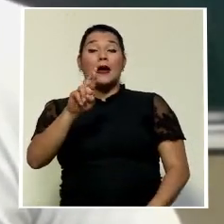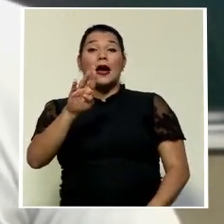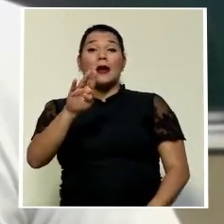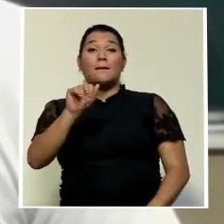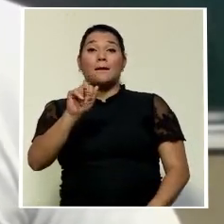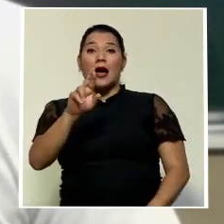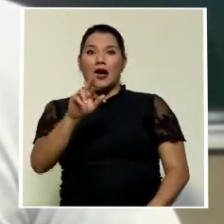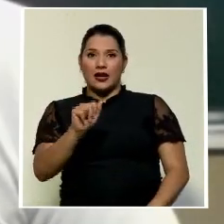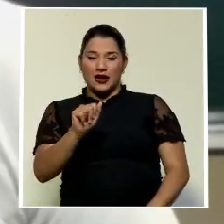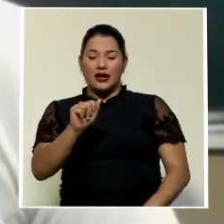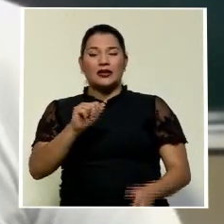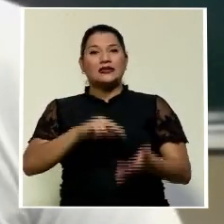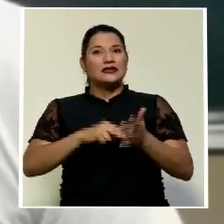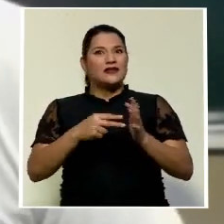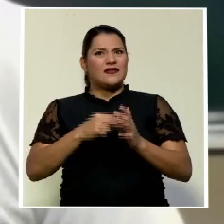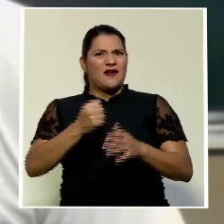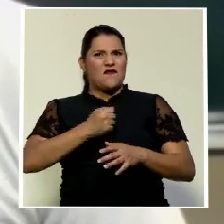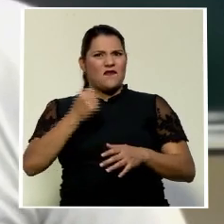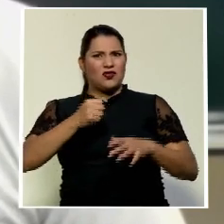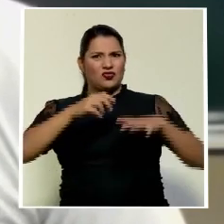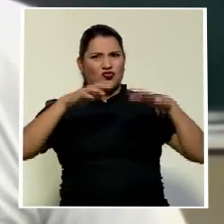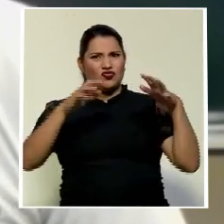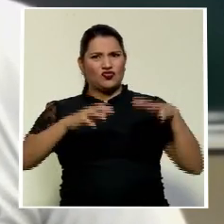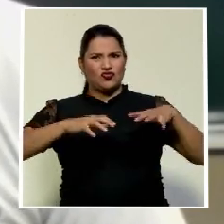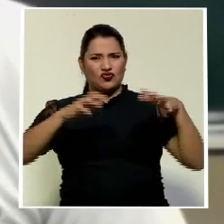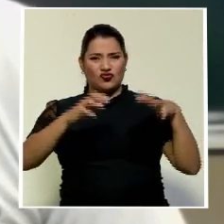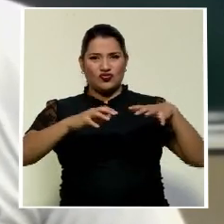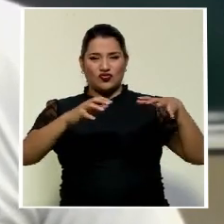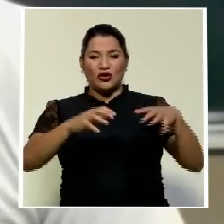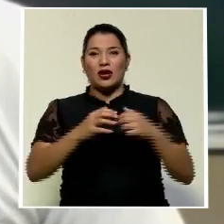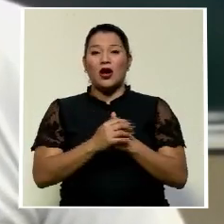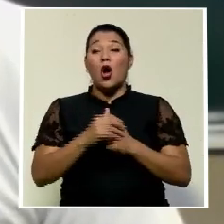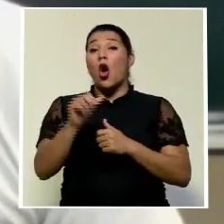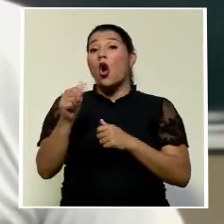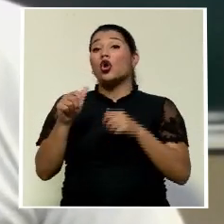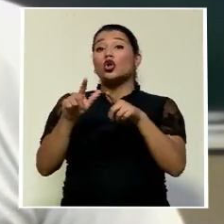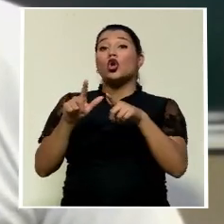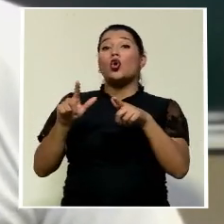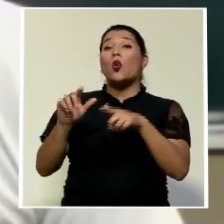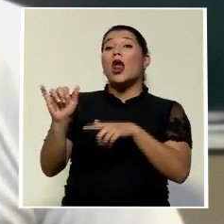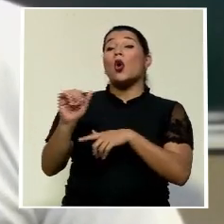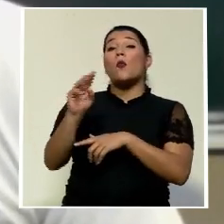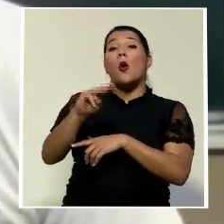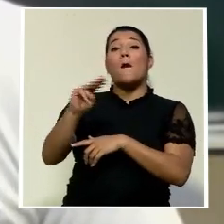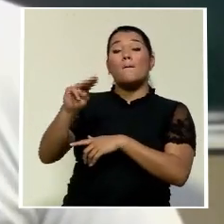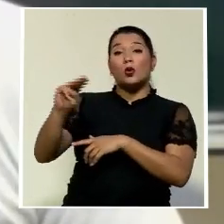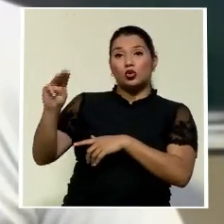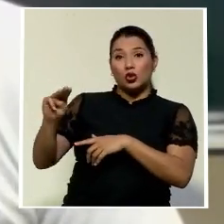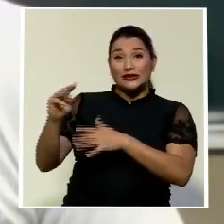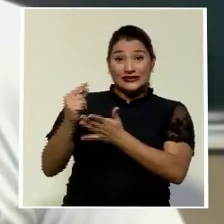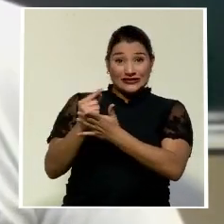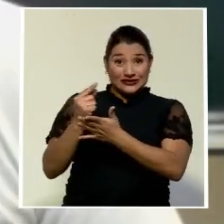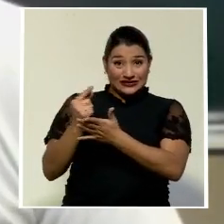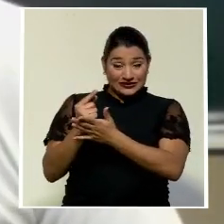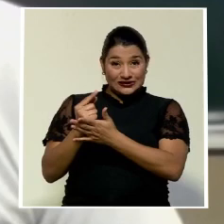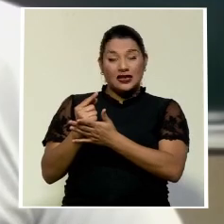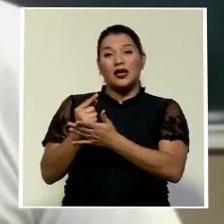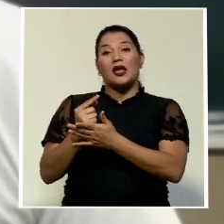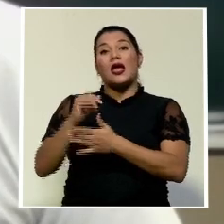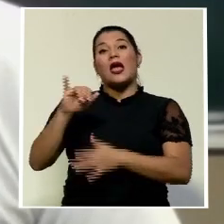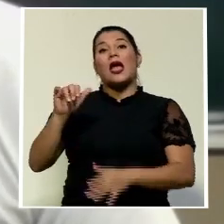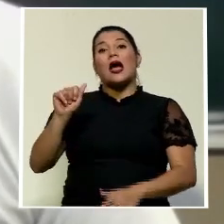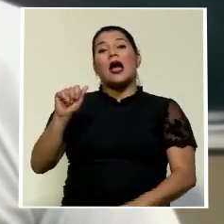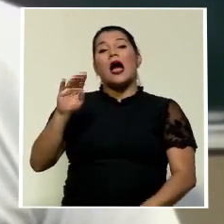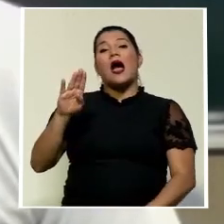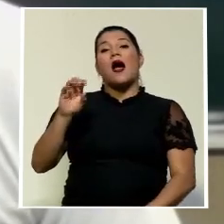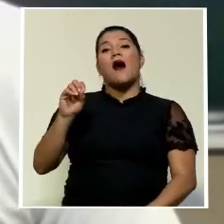que es un aguacero bastante fuerte. En muchos lugares, por ejemplo, en la parte montañosa de Huecochea, en Jaboncillal, tenemos